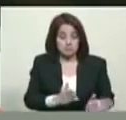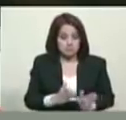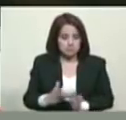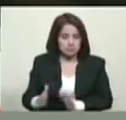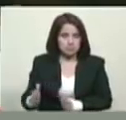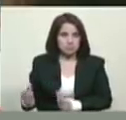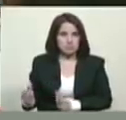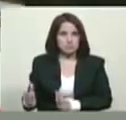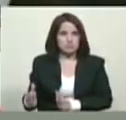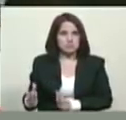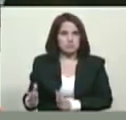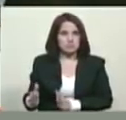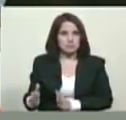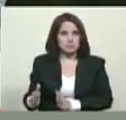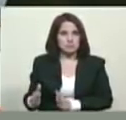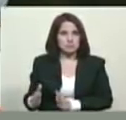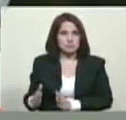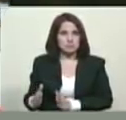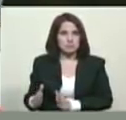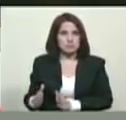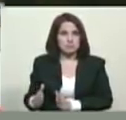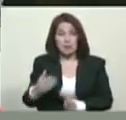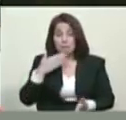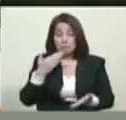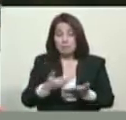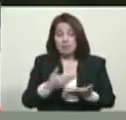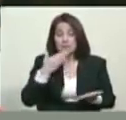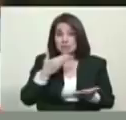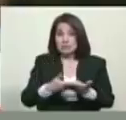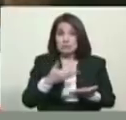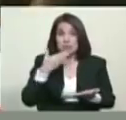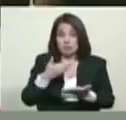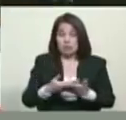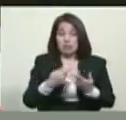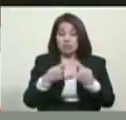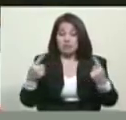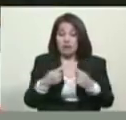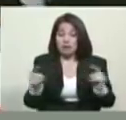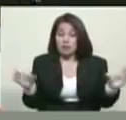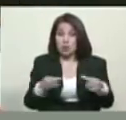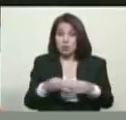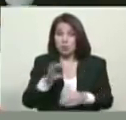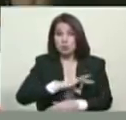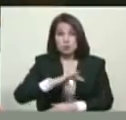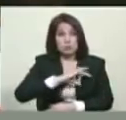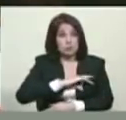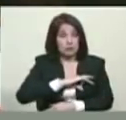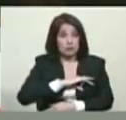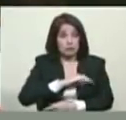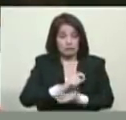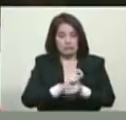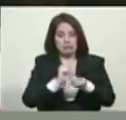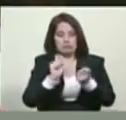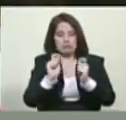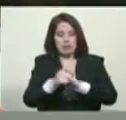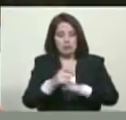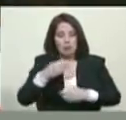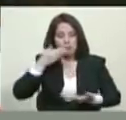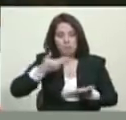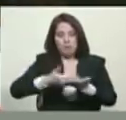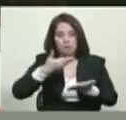debatiendo, los pliegos de peticiones de los distintos sectores sociales convertidos en un programa.